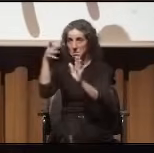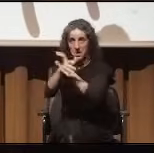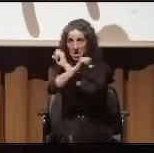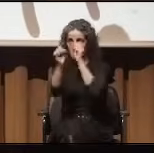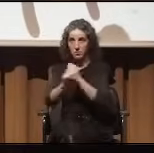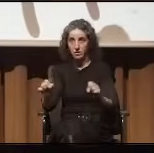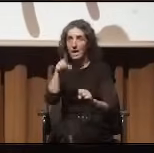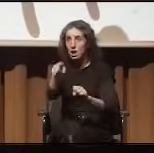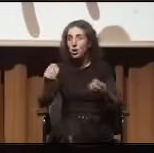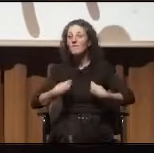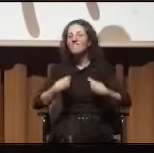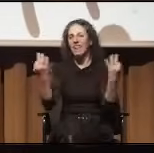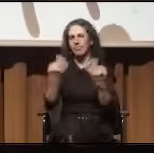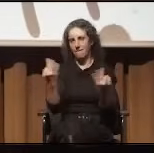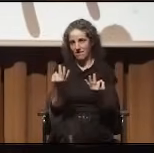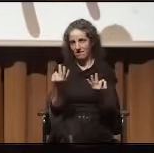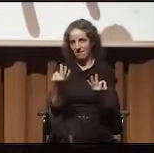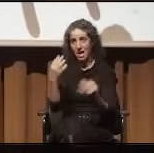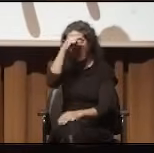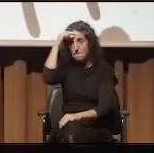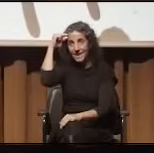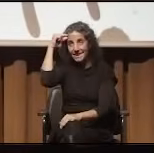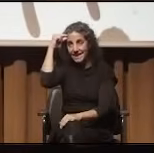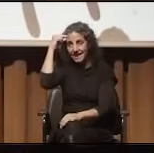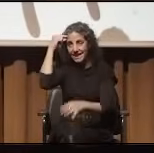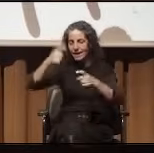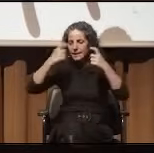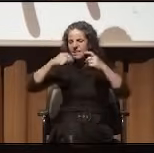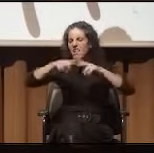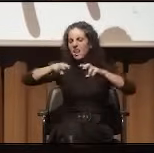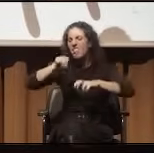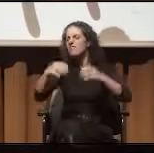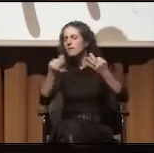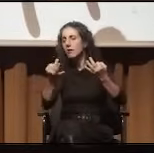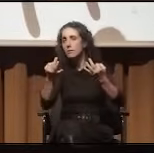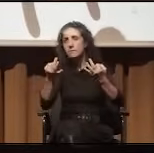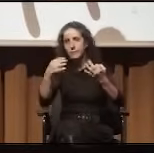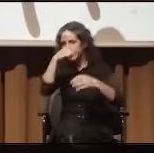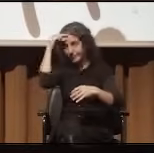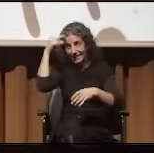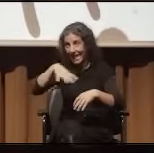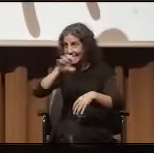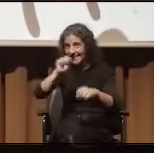Se vive. Es decir, la mente que intenta analizar qué es eso, no lo puede entender nunca.